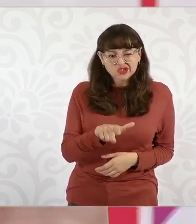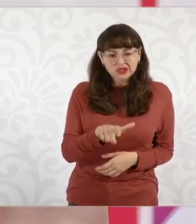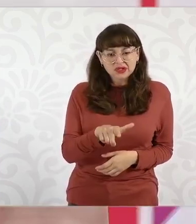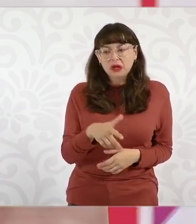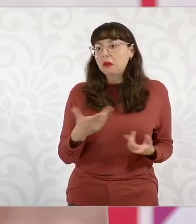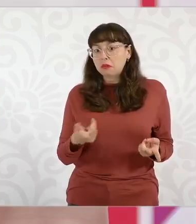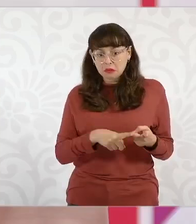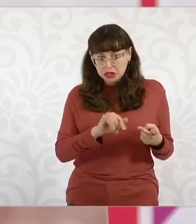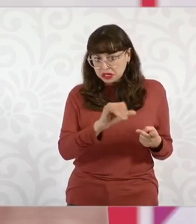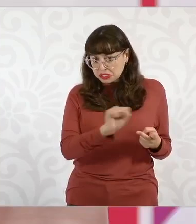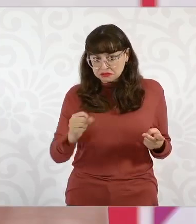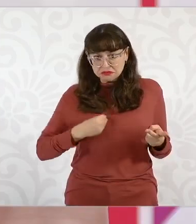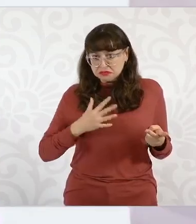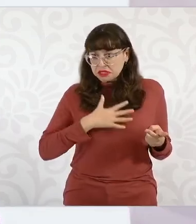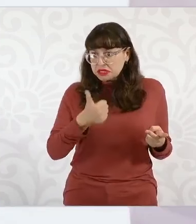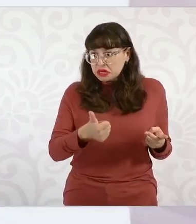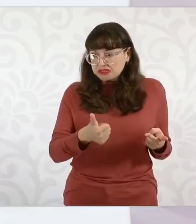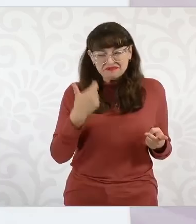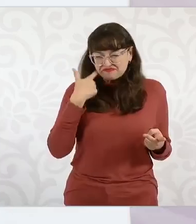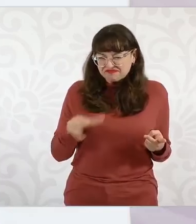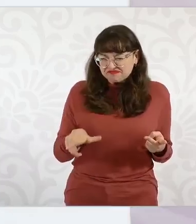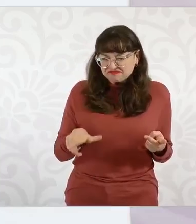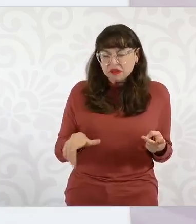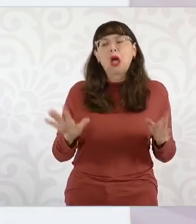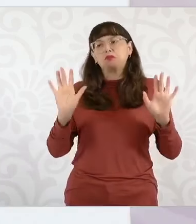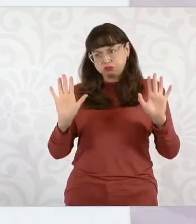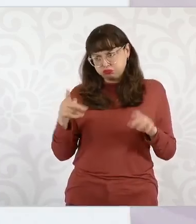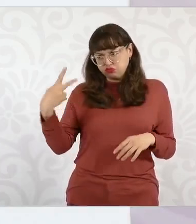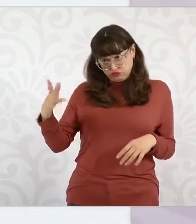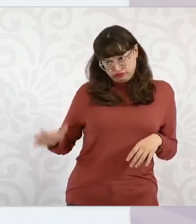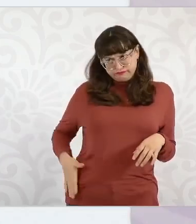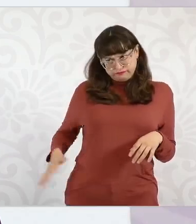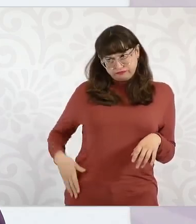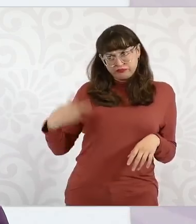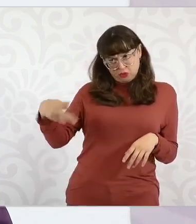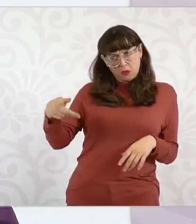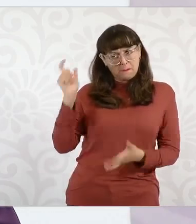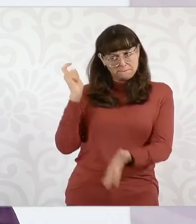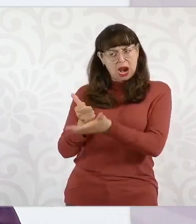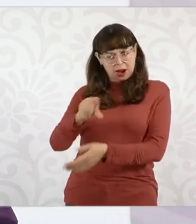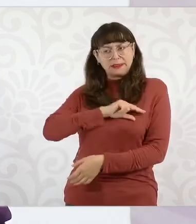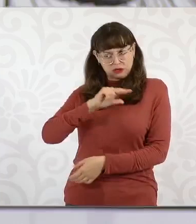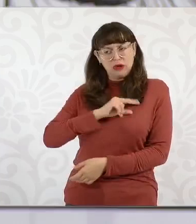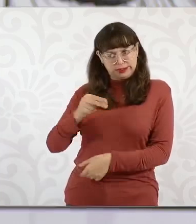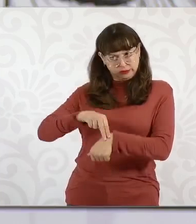el IMSS Bienestar, y si no, pues paga tu propio seguro de gastos médicos.